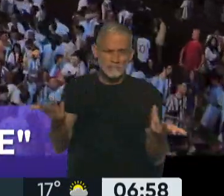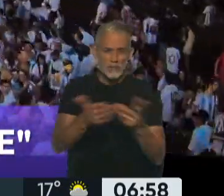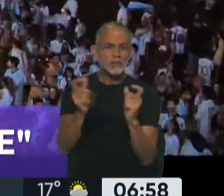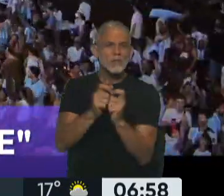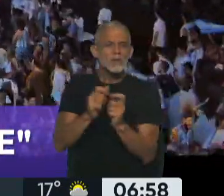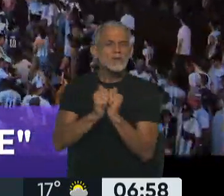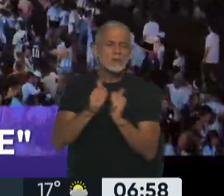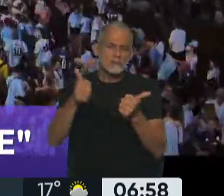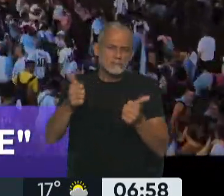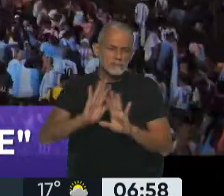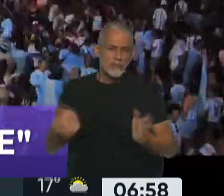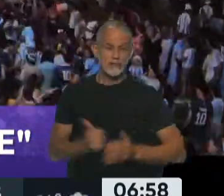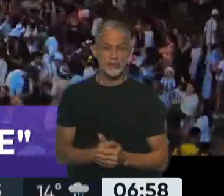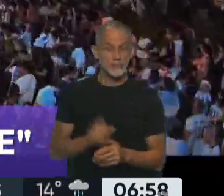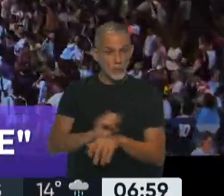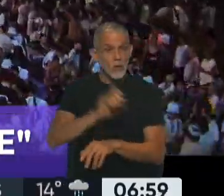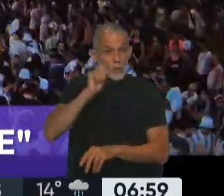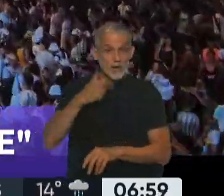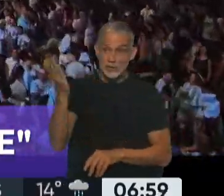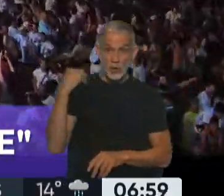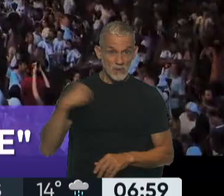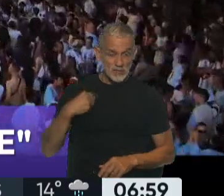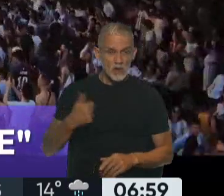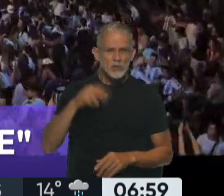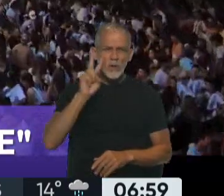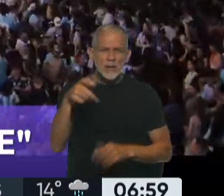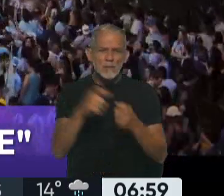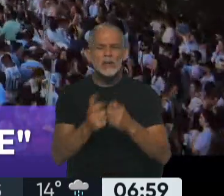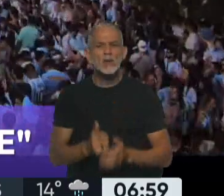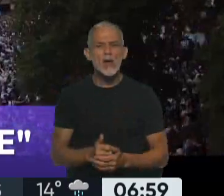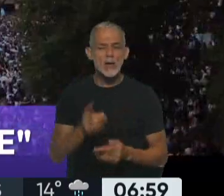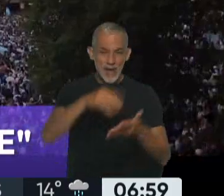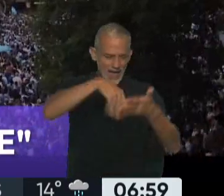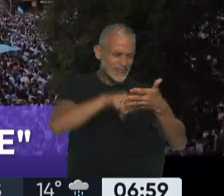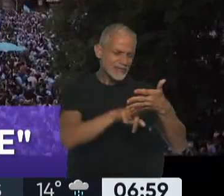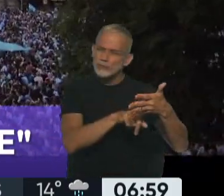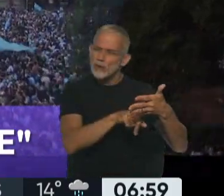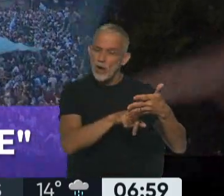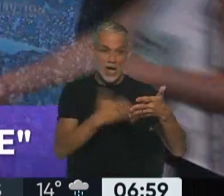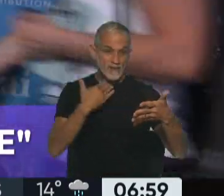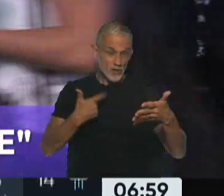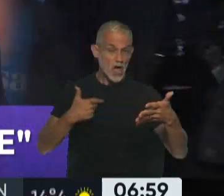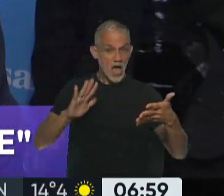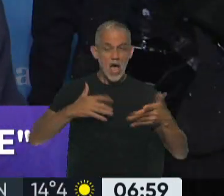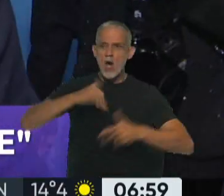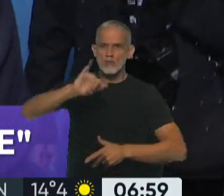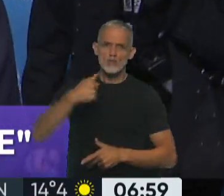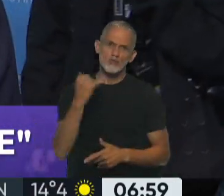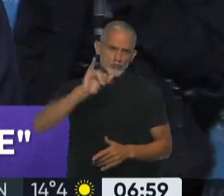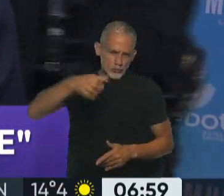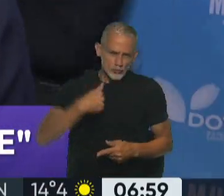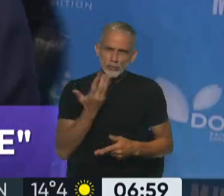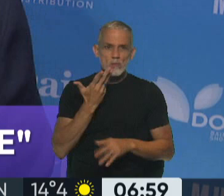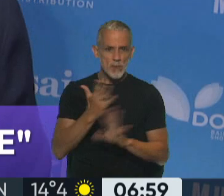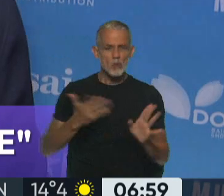gran historia, y lo es. Fue algo muy emotivo cuando me convocaron, vi la película con el texto de Cassiari y realmente me fascinó y dije que